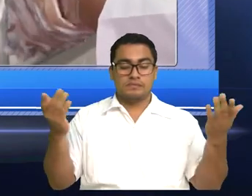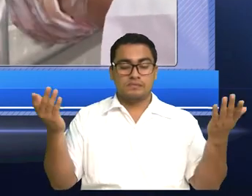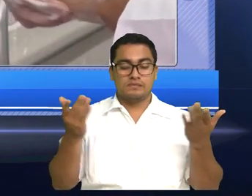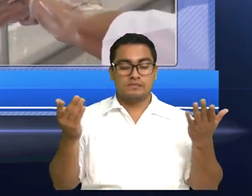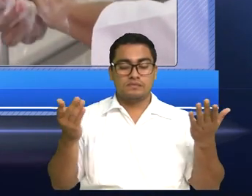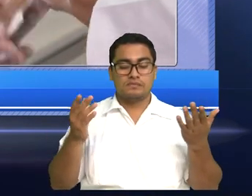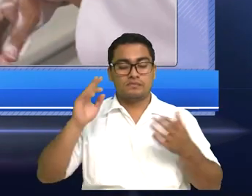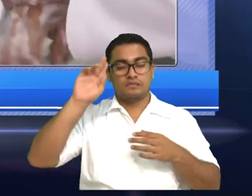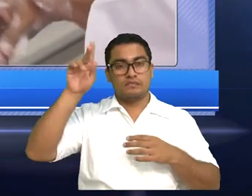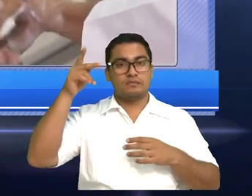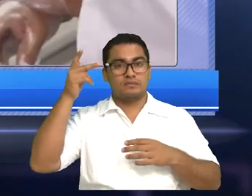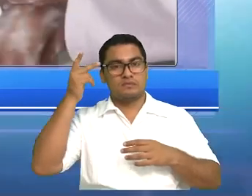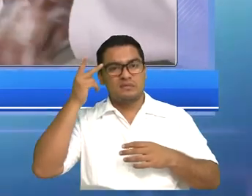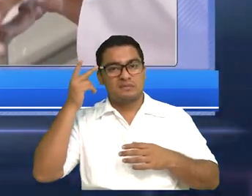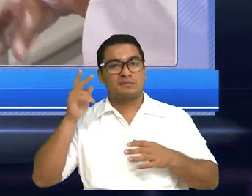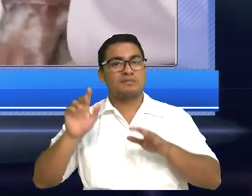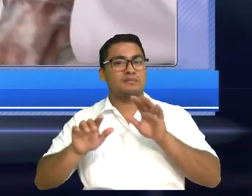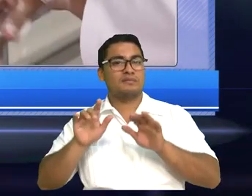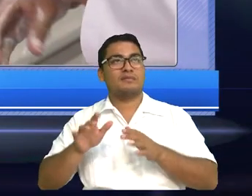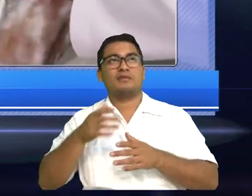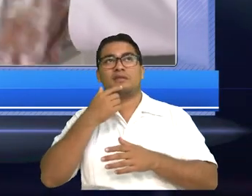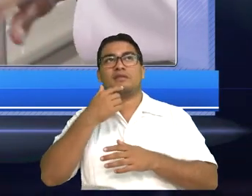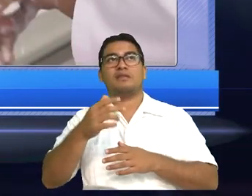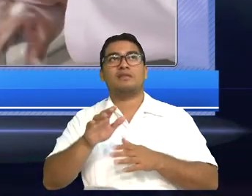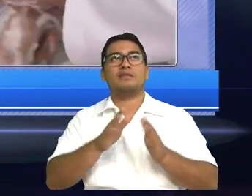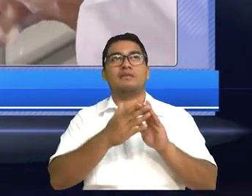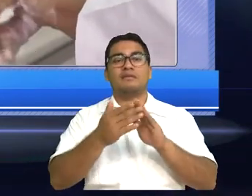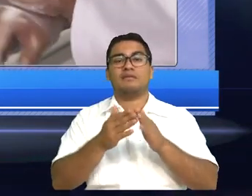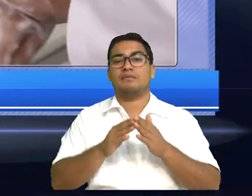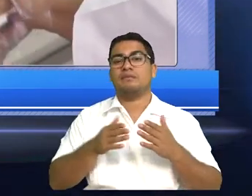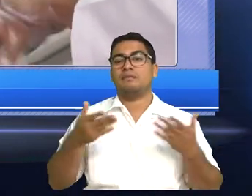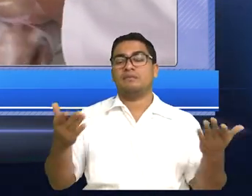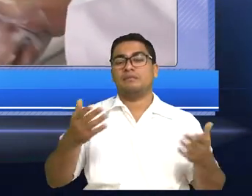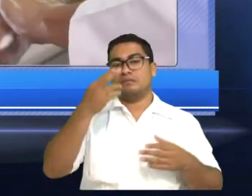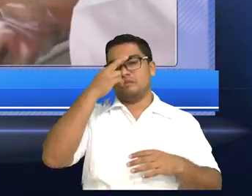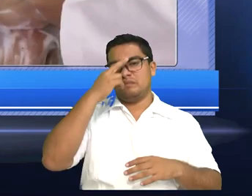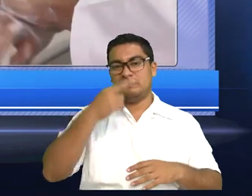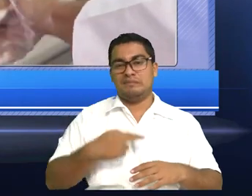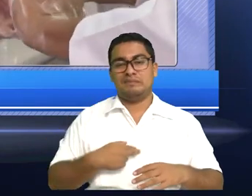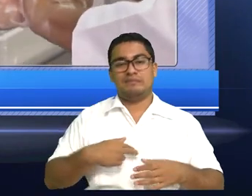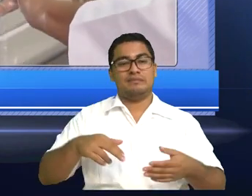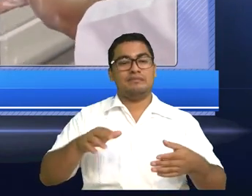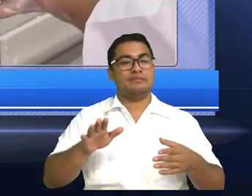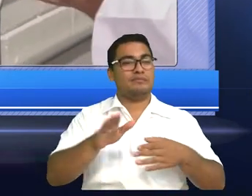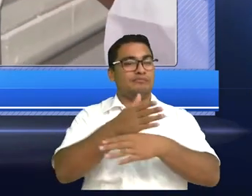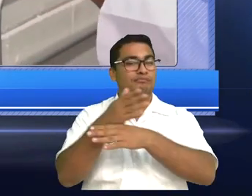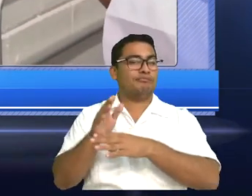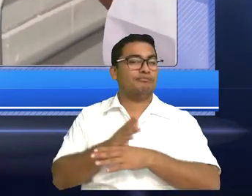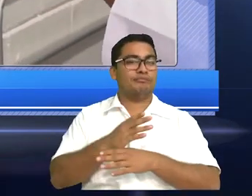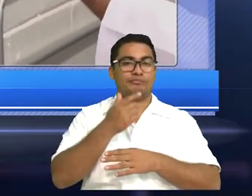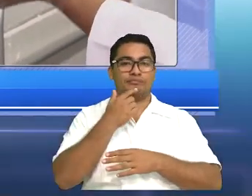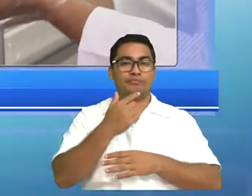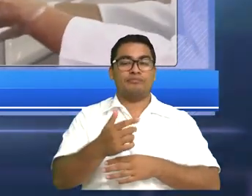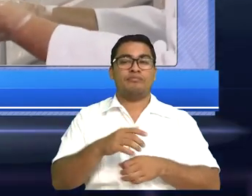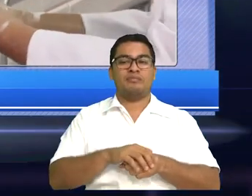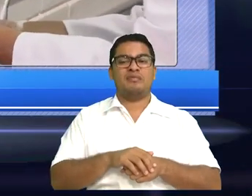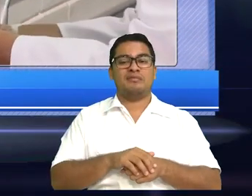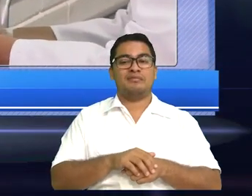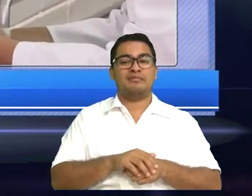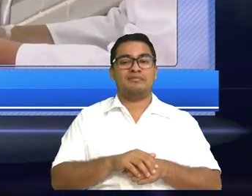los políticos del barrio, ¿verdad?, las personas que están a cargo de los barrios, los diferentes distritos, ¿verdad? Estamos